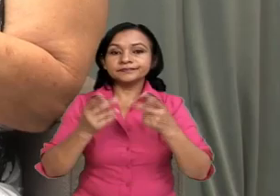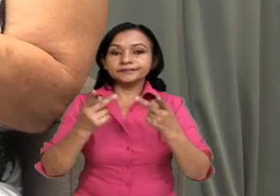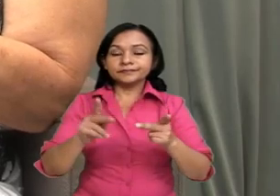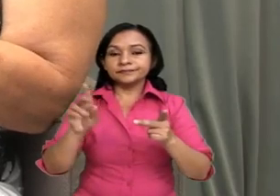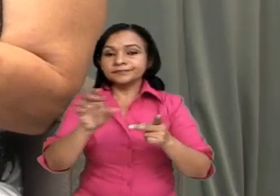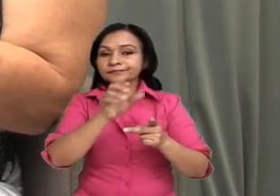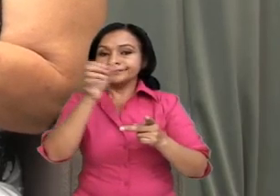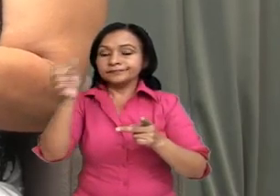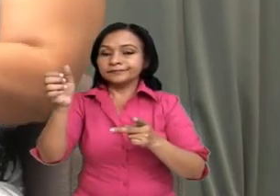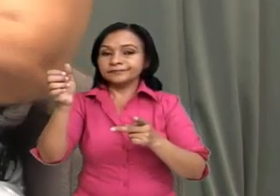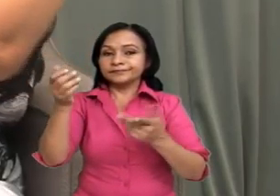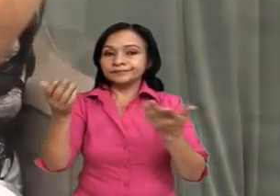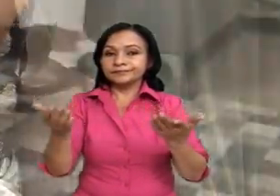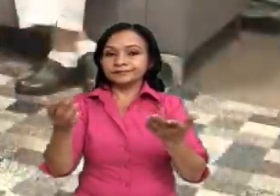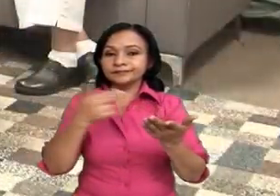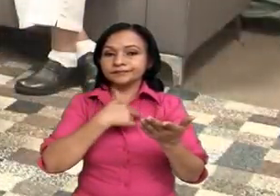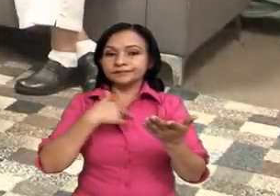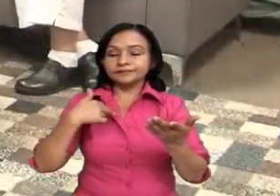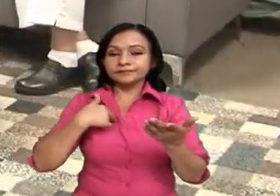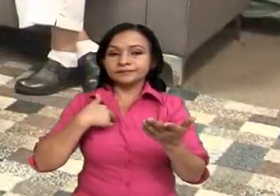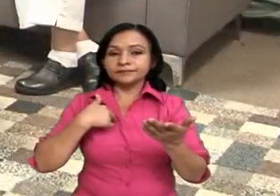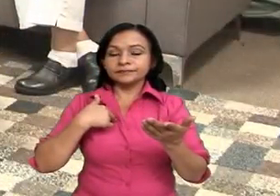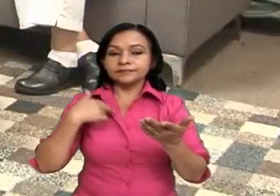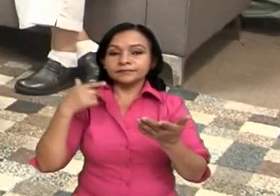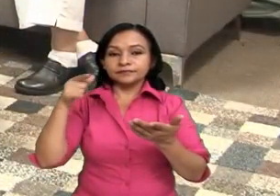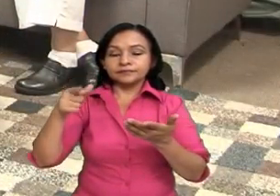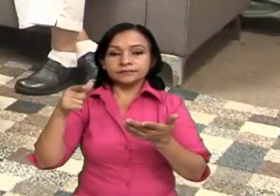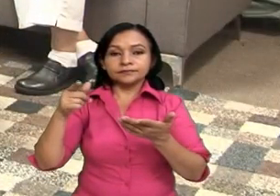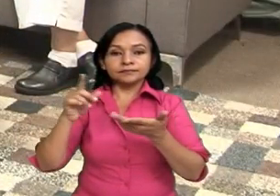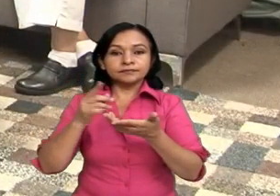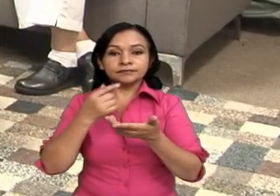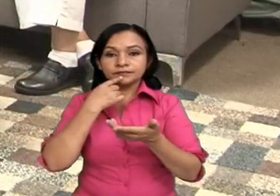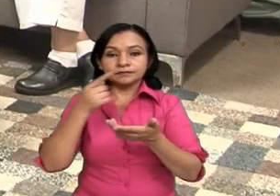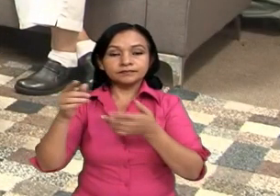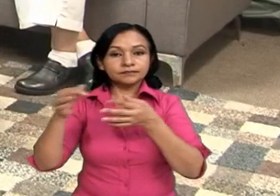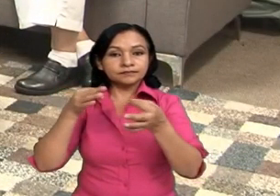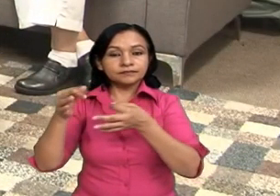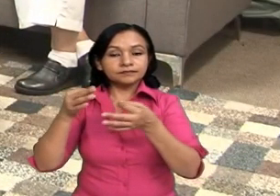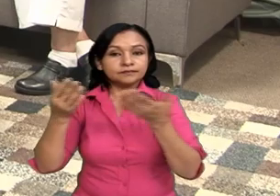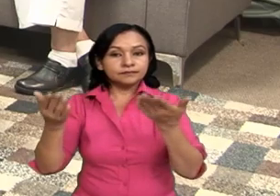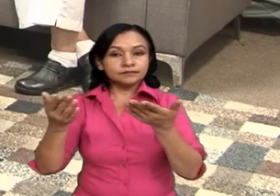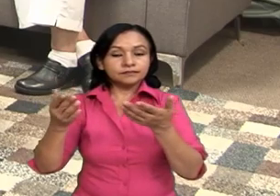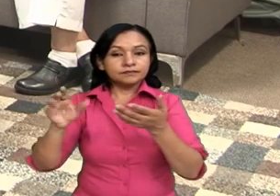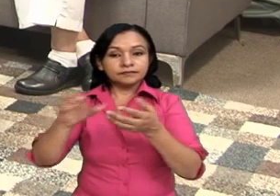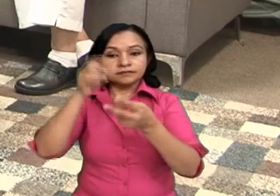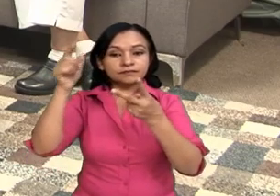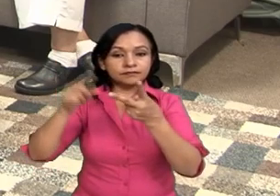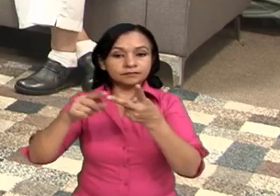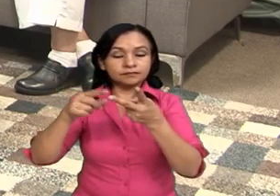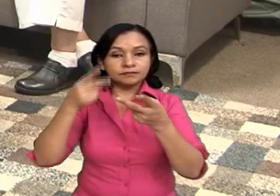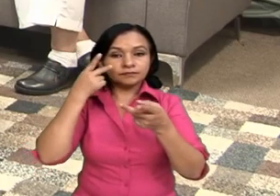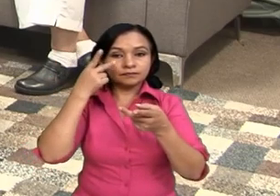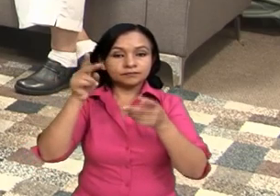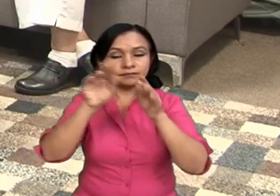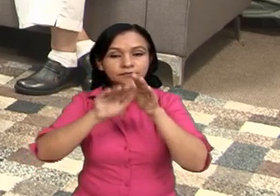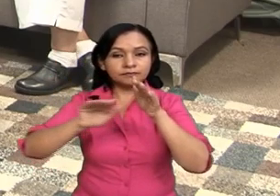otra etapa, que esta es una etapa de la revolución. Ya una etapa con una visión más